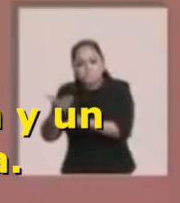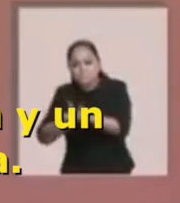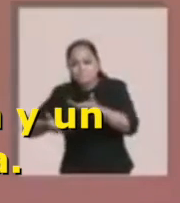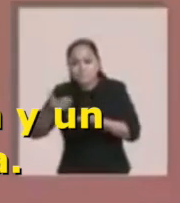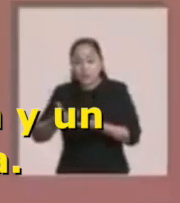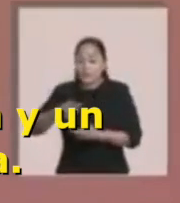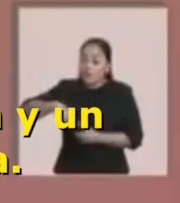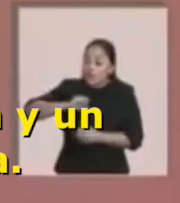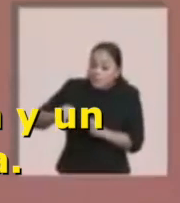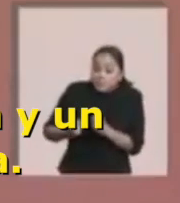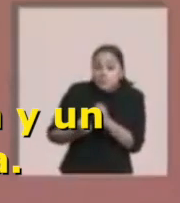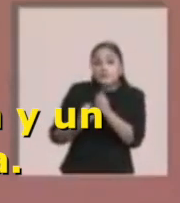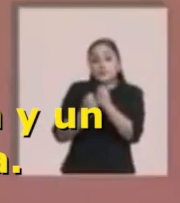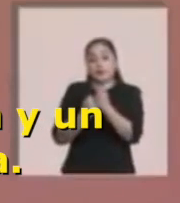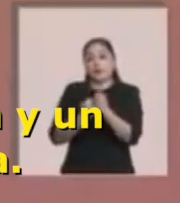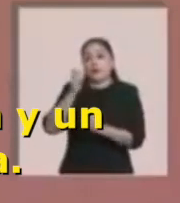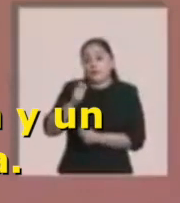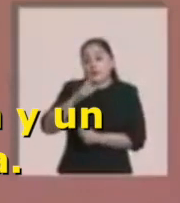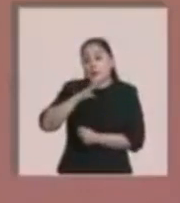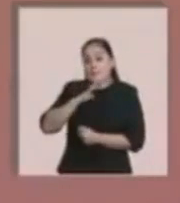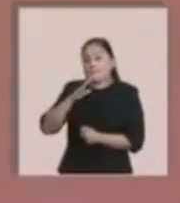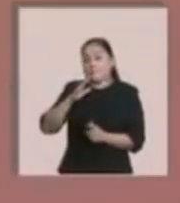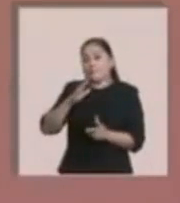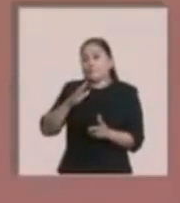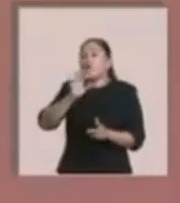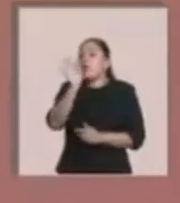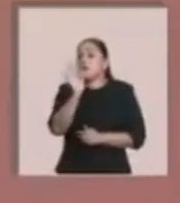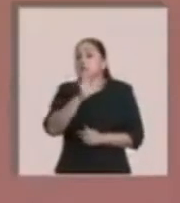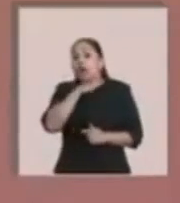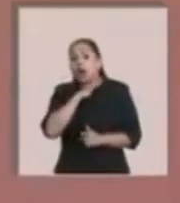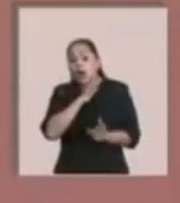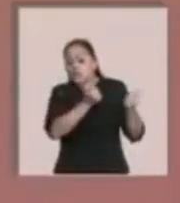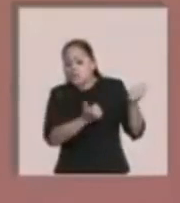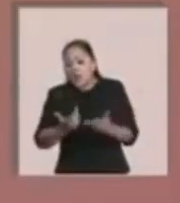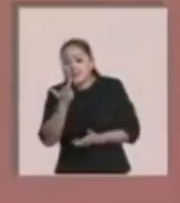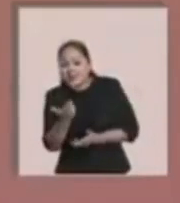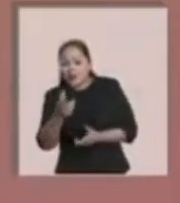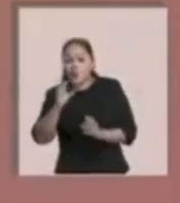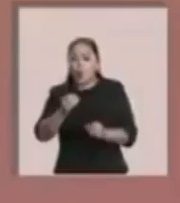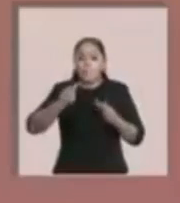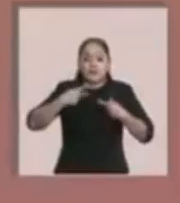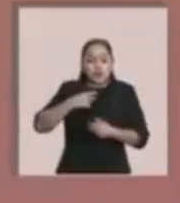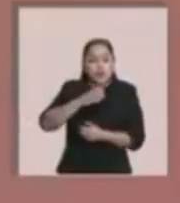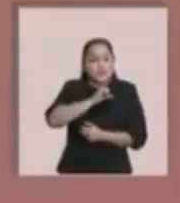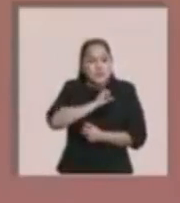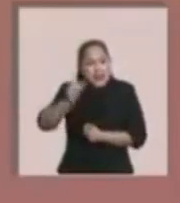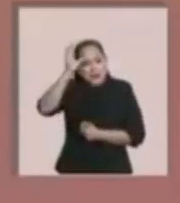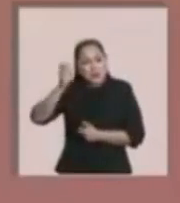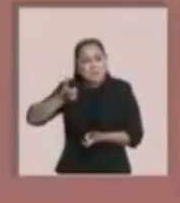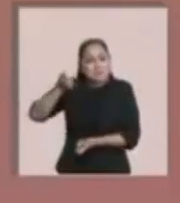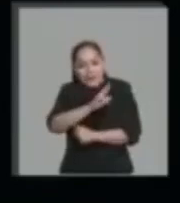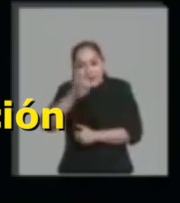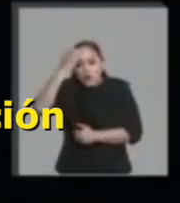185 mil seiscientos pesos en esta categoría es decir el costo de su propaganda fue de 90 pesos